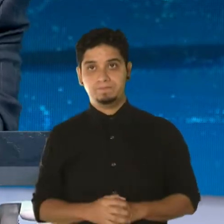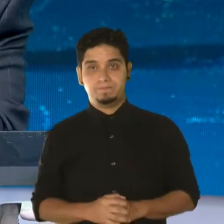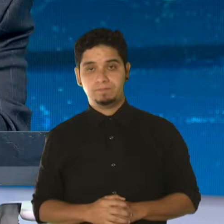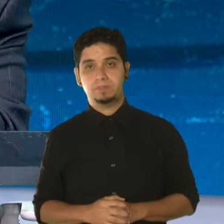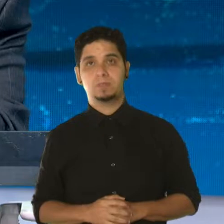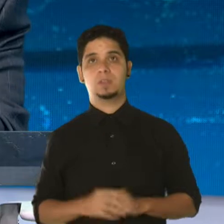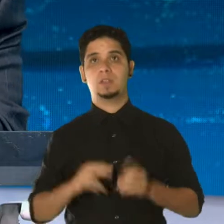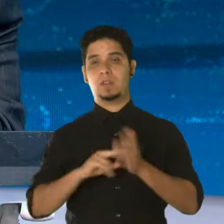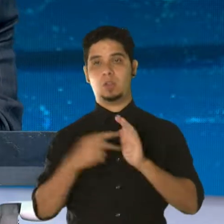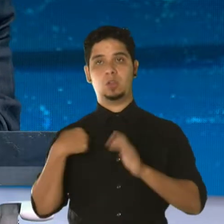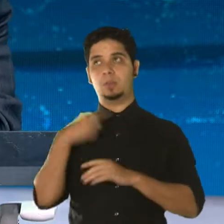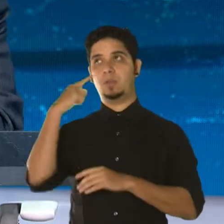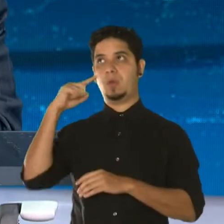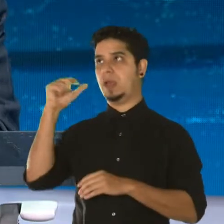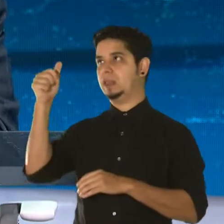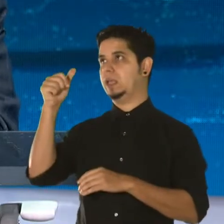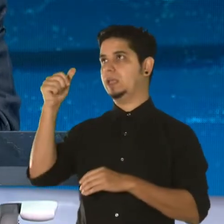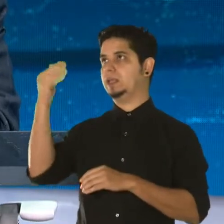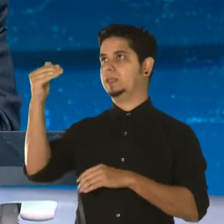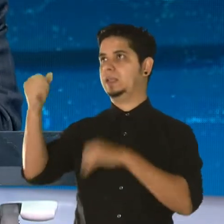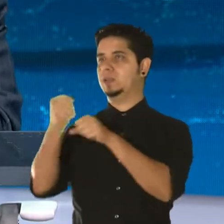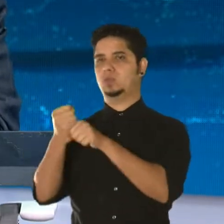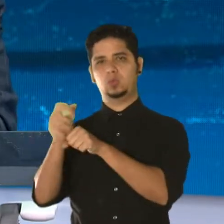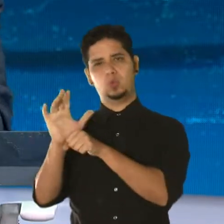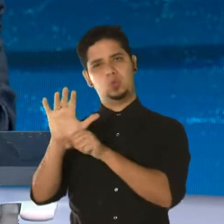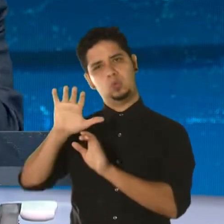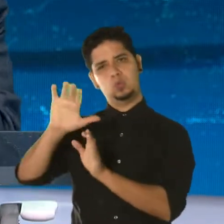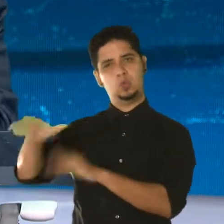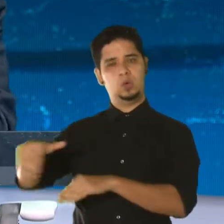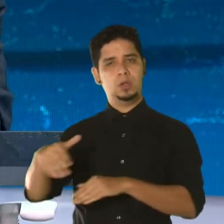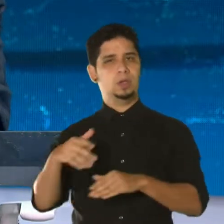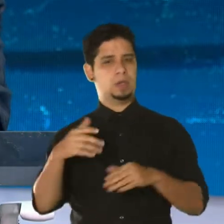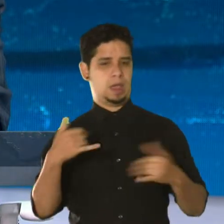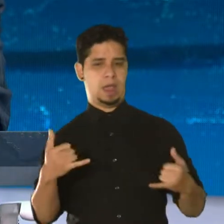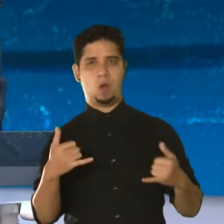verdad? En 10 años, 5 años, no. Entonces, estas